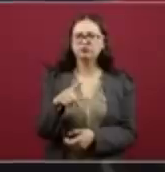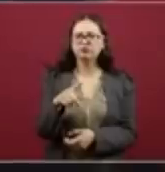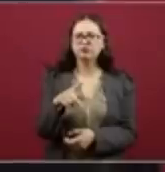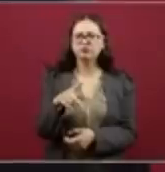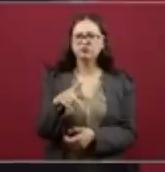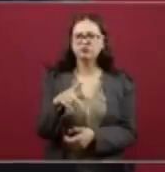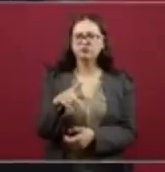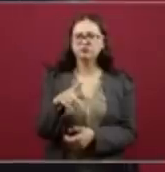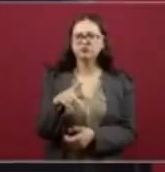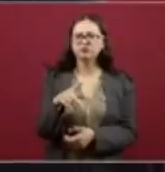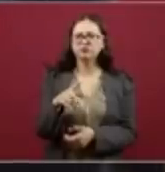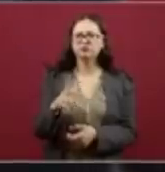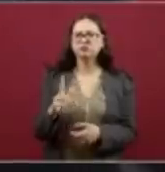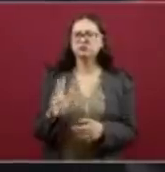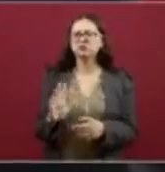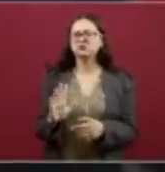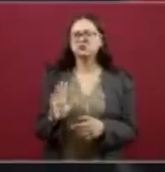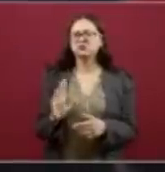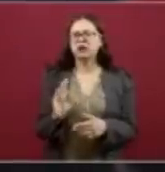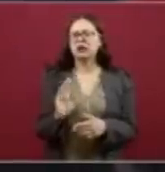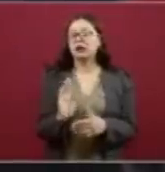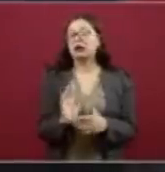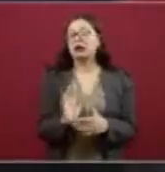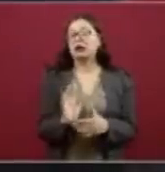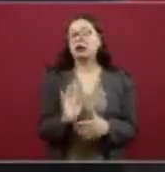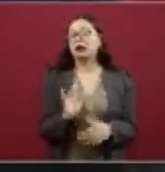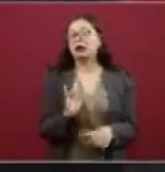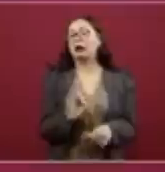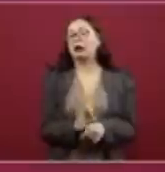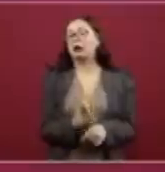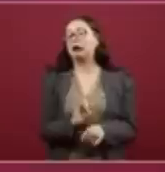no vamos a tapar nada,